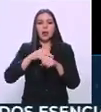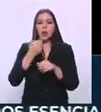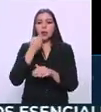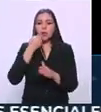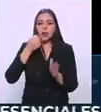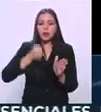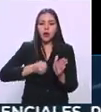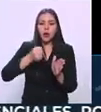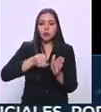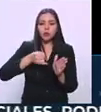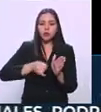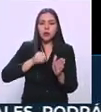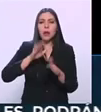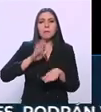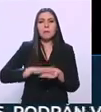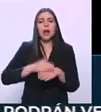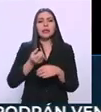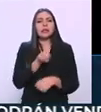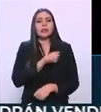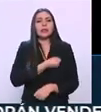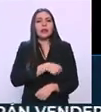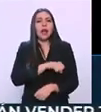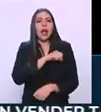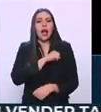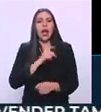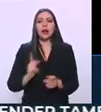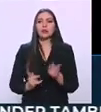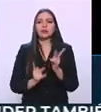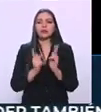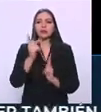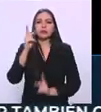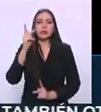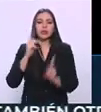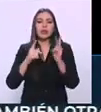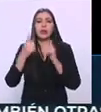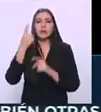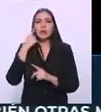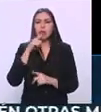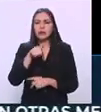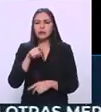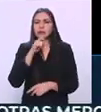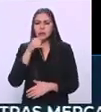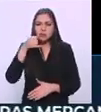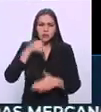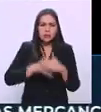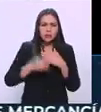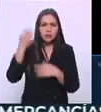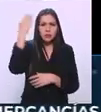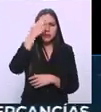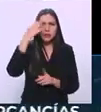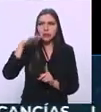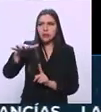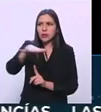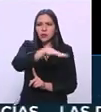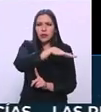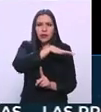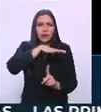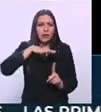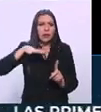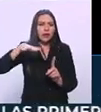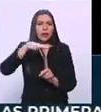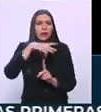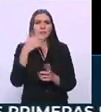alimentos saludables y también de estudiar y remediar los aspectos tóxicos del ambiente, muchas veces